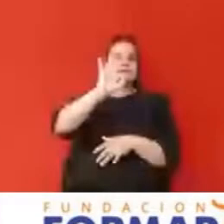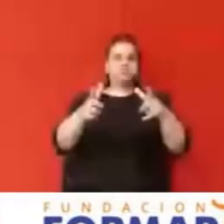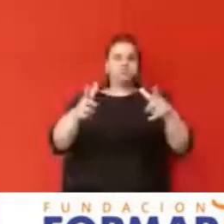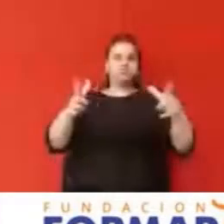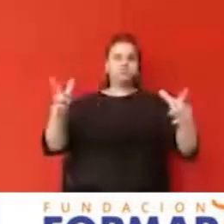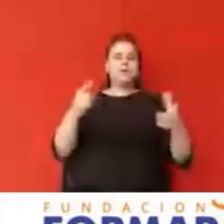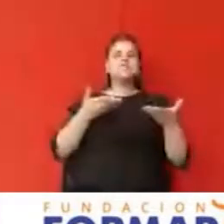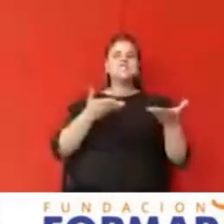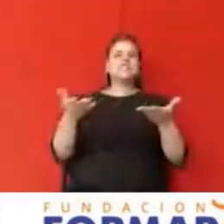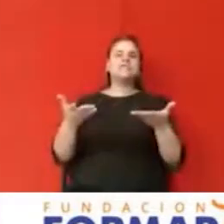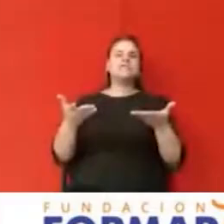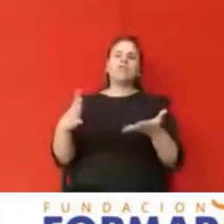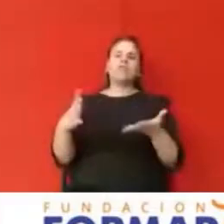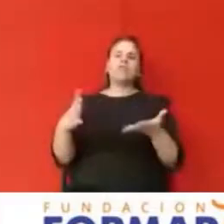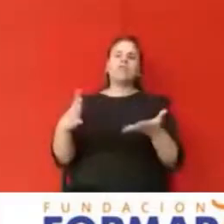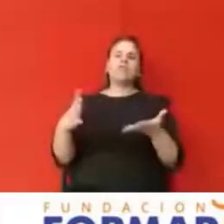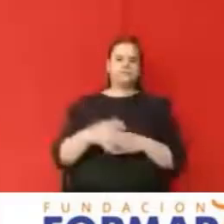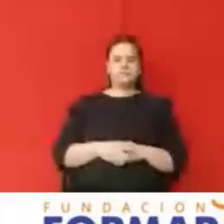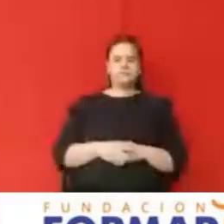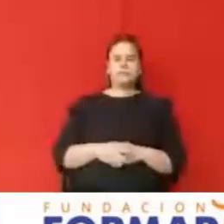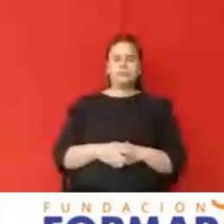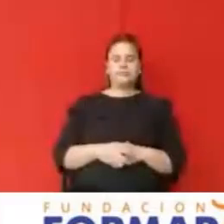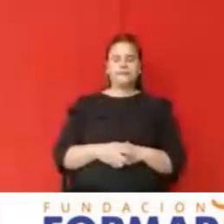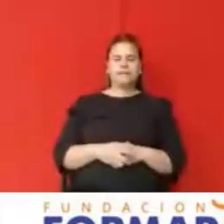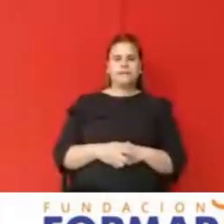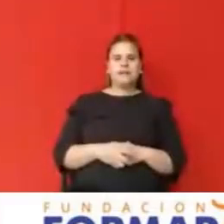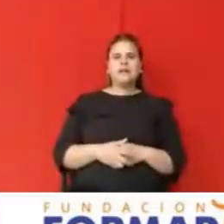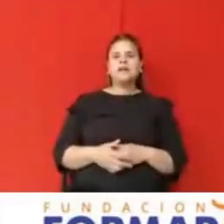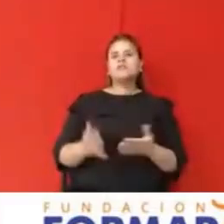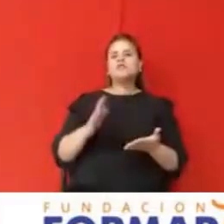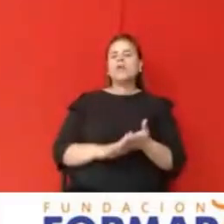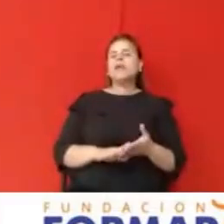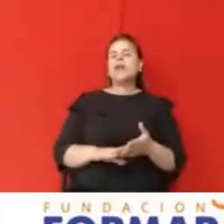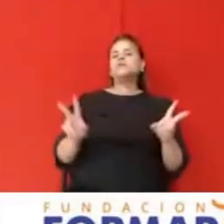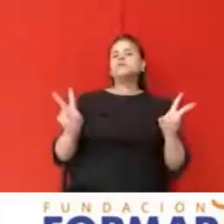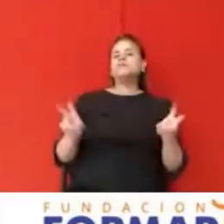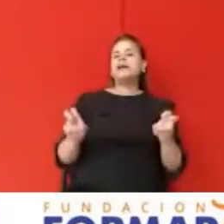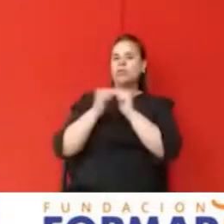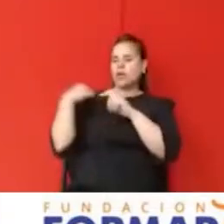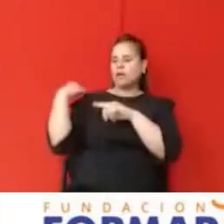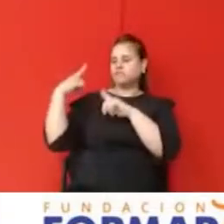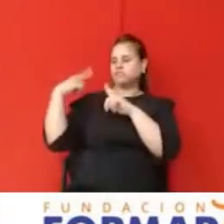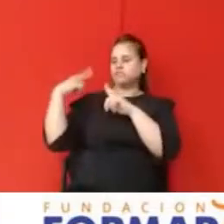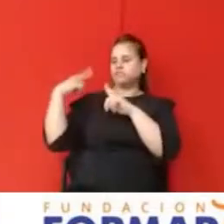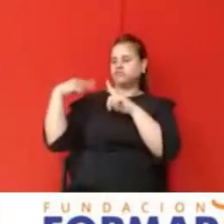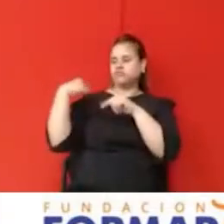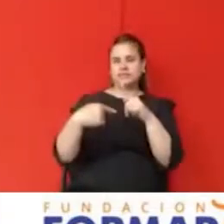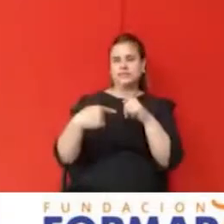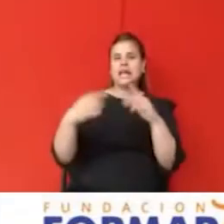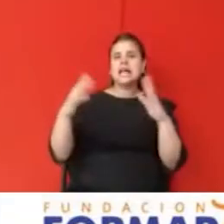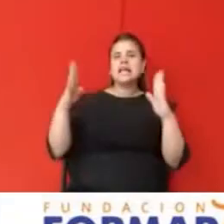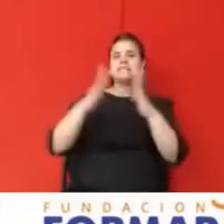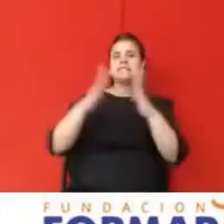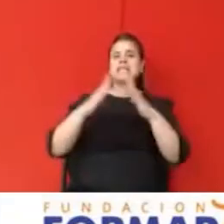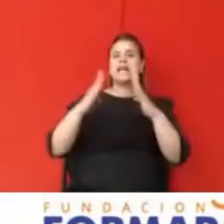Con respecto a alguna reseña histórica, la internación domiciliaria es bastante antigua en el